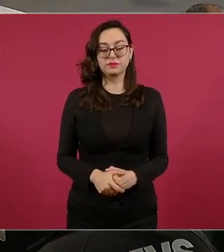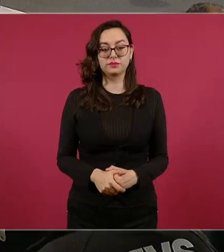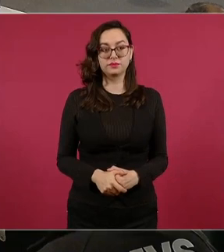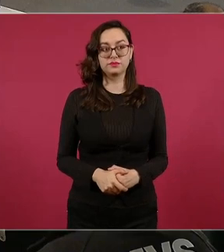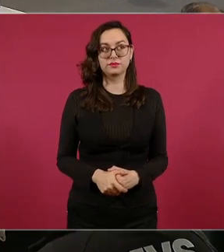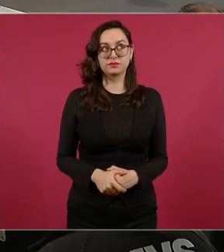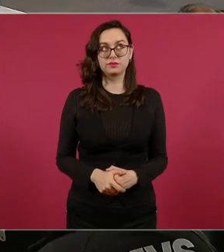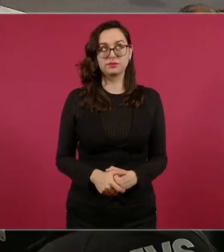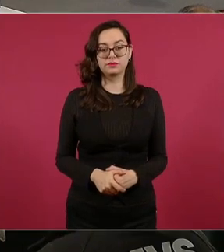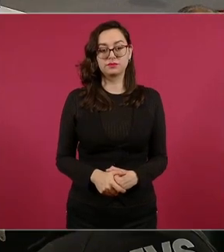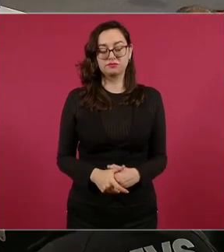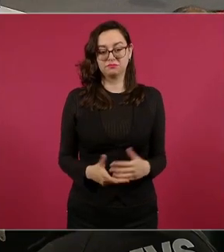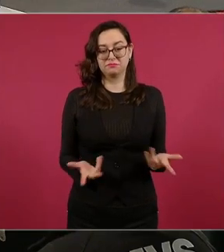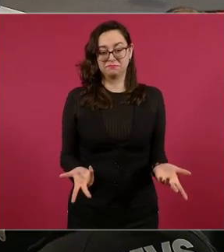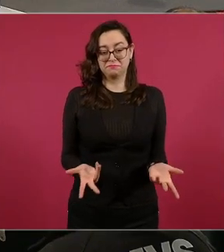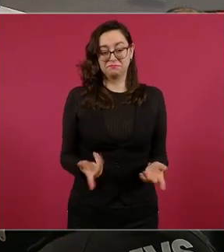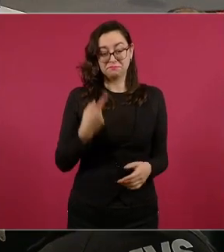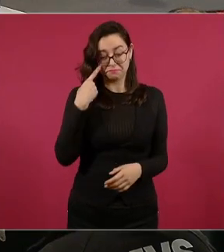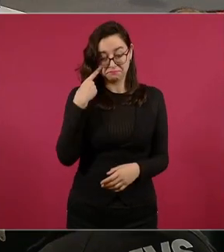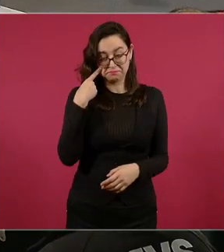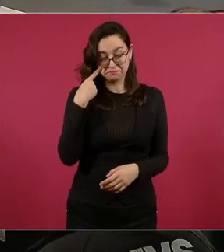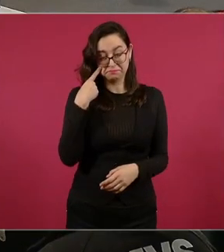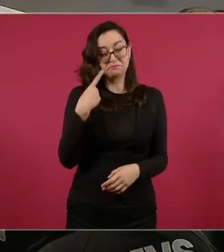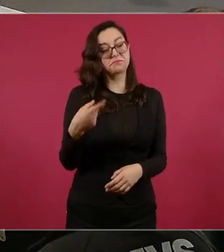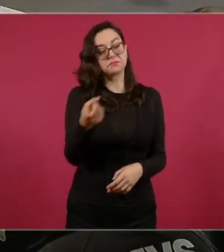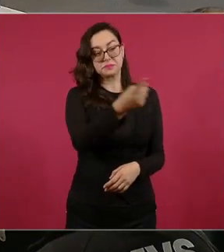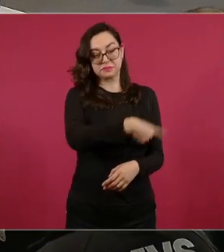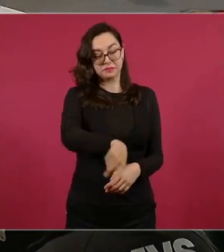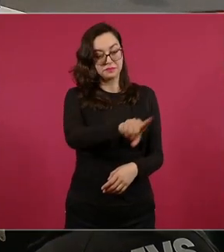de cretinismo han llegado.